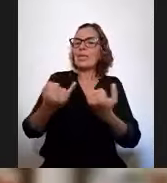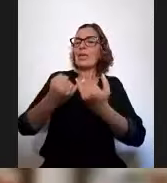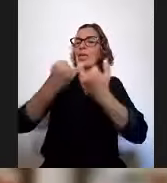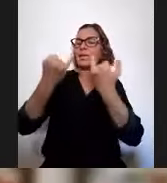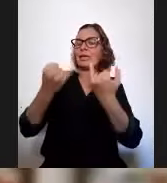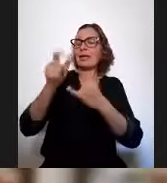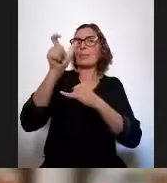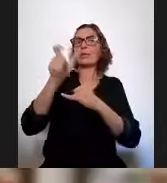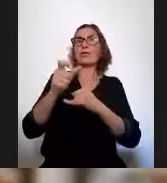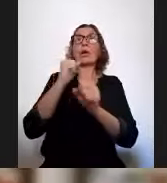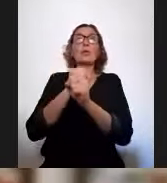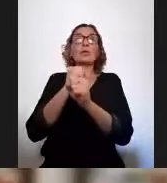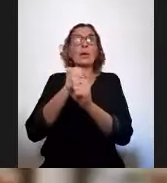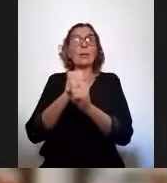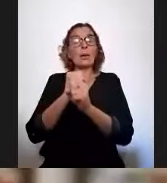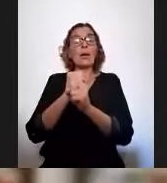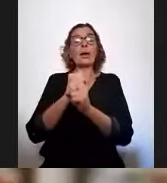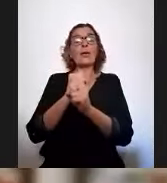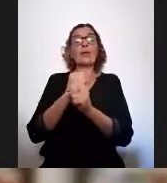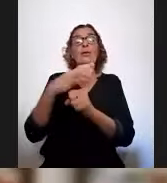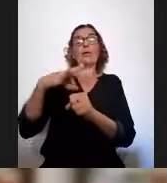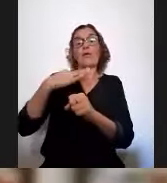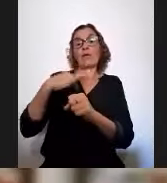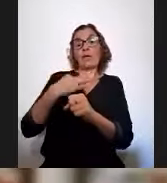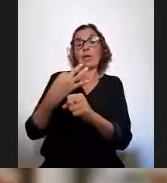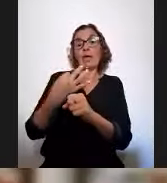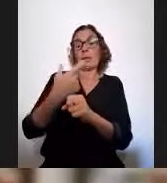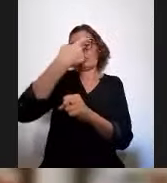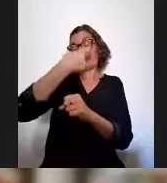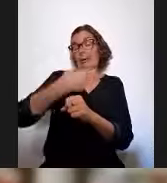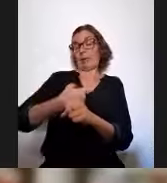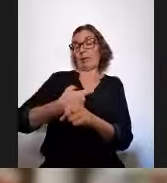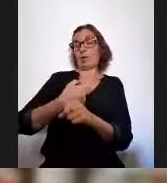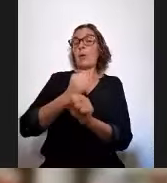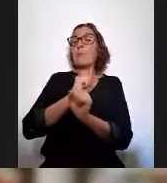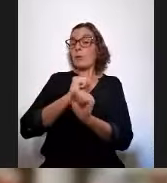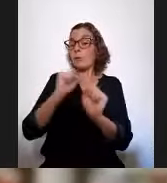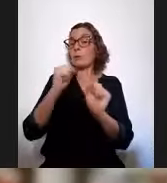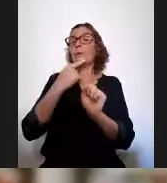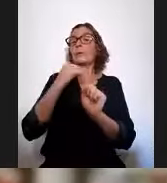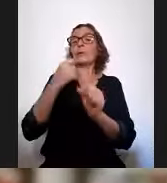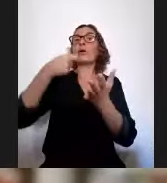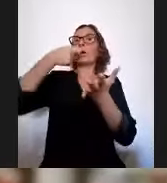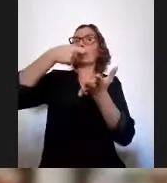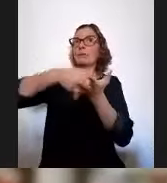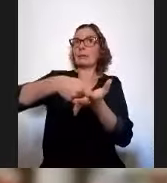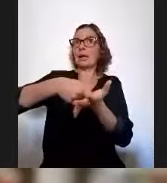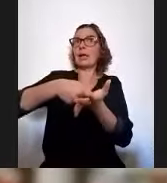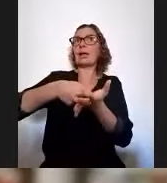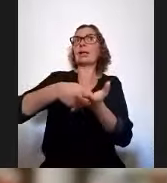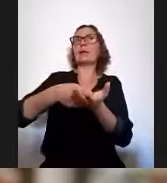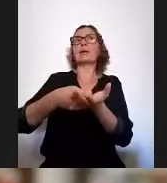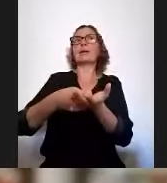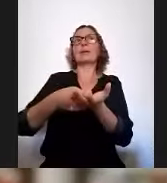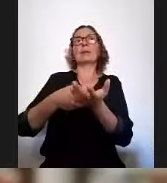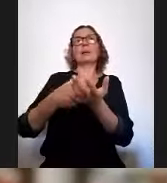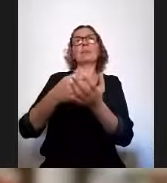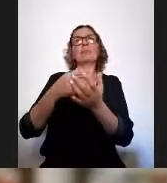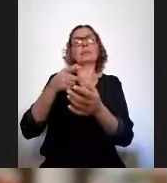es su trabajo? ¿Cómo es su vida personal? ¿Va a poder gastar, va a poder invertir en